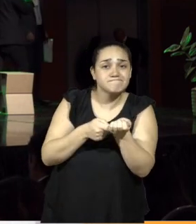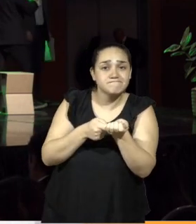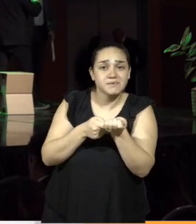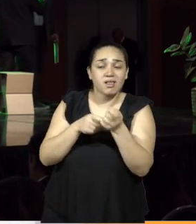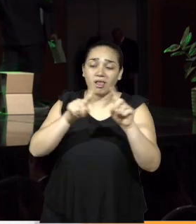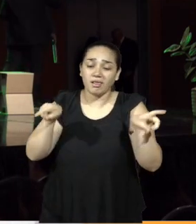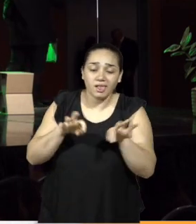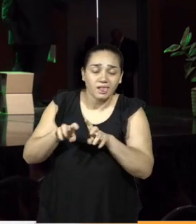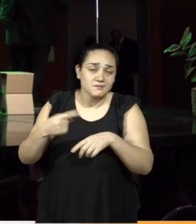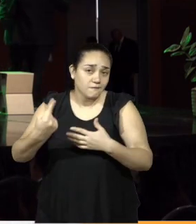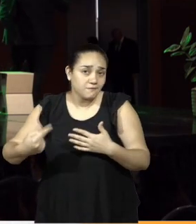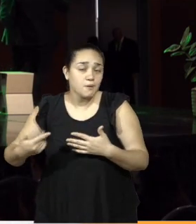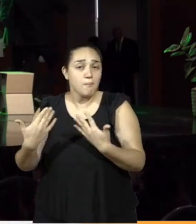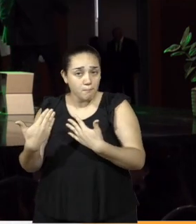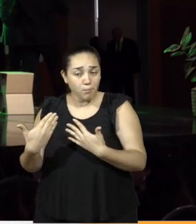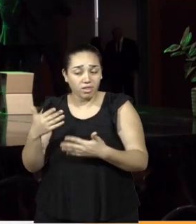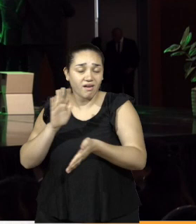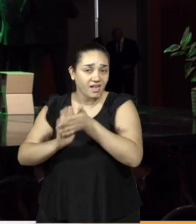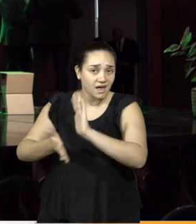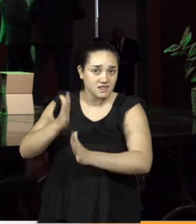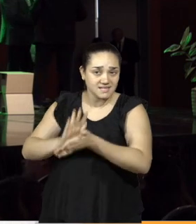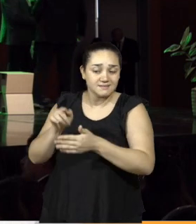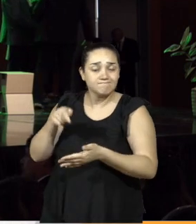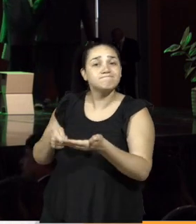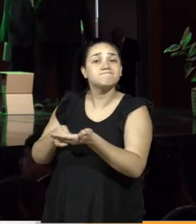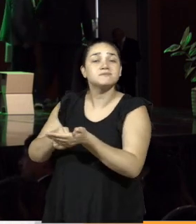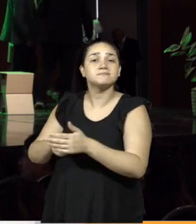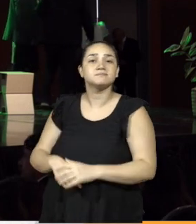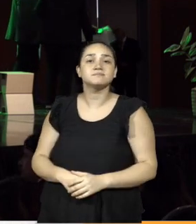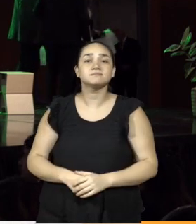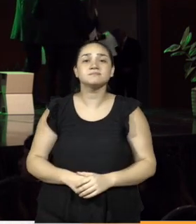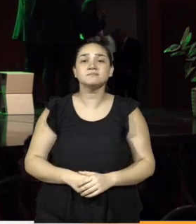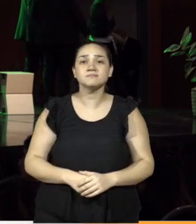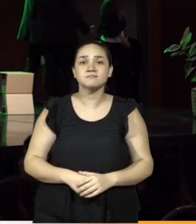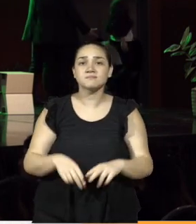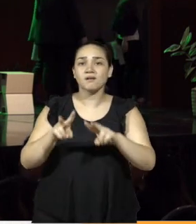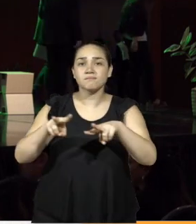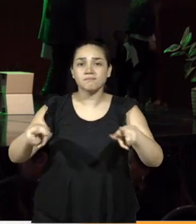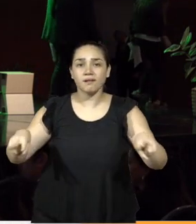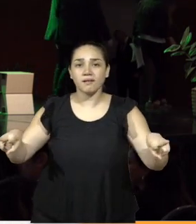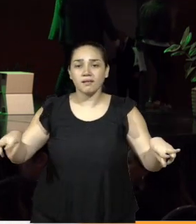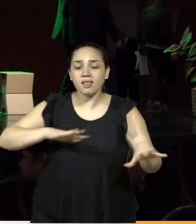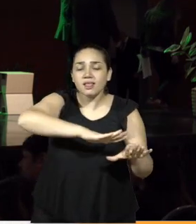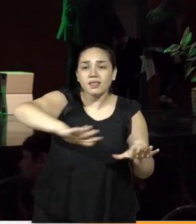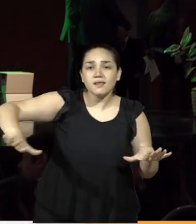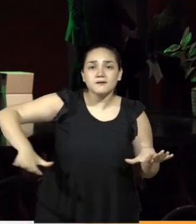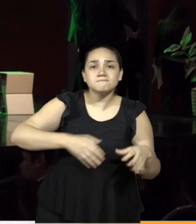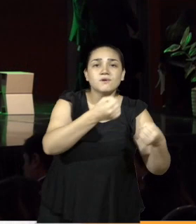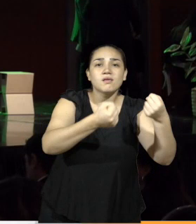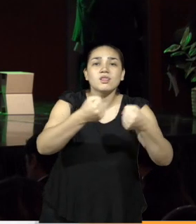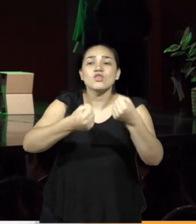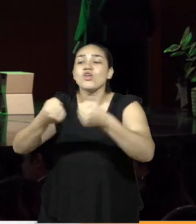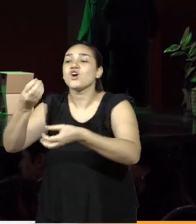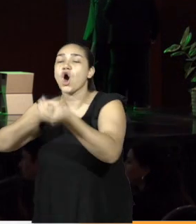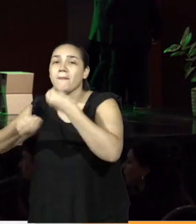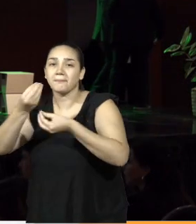lo pueden realizar allí de manera gratuita. En la explanada tienen una serie de food trucks donde cada uno puede ir, elegir el menú,